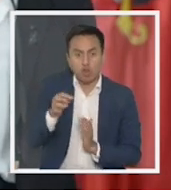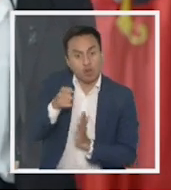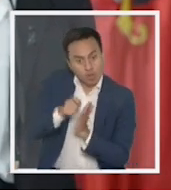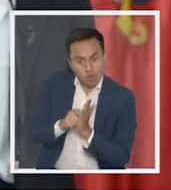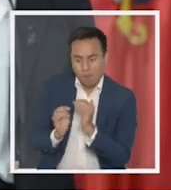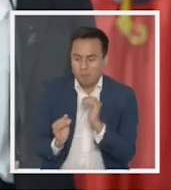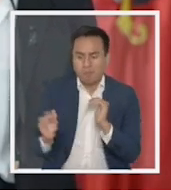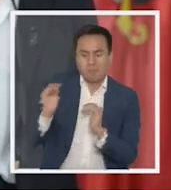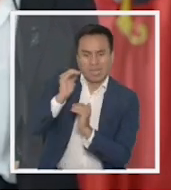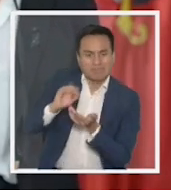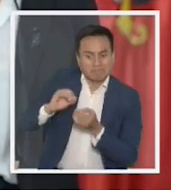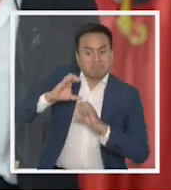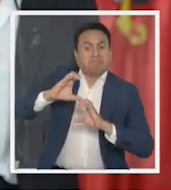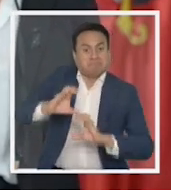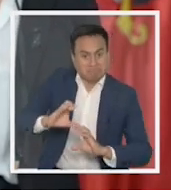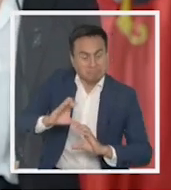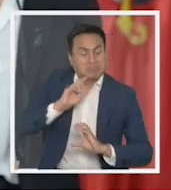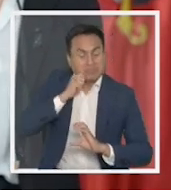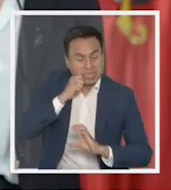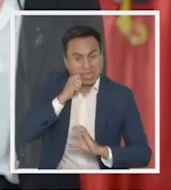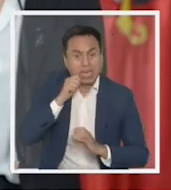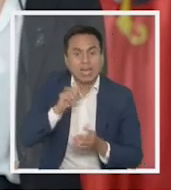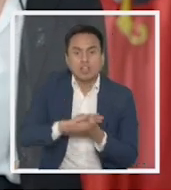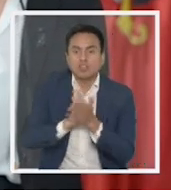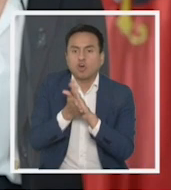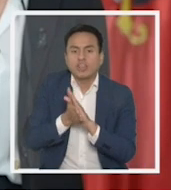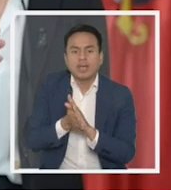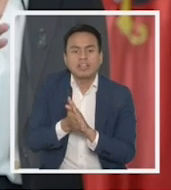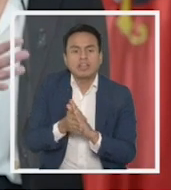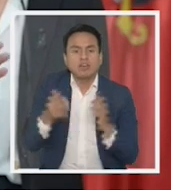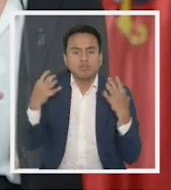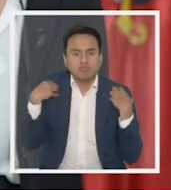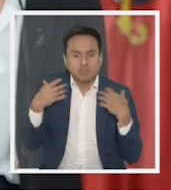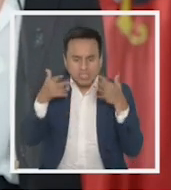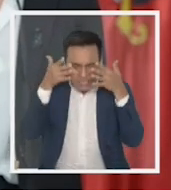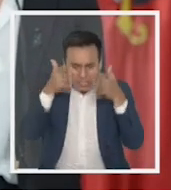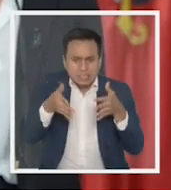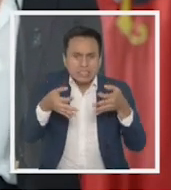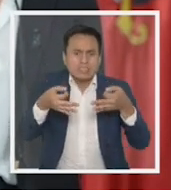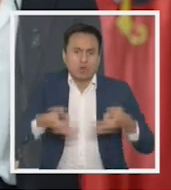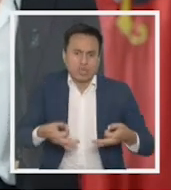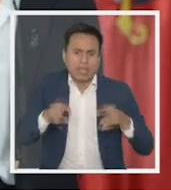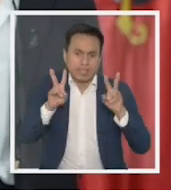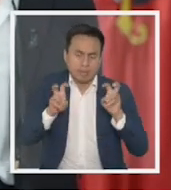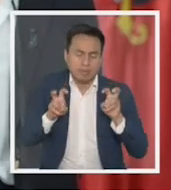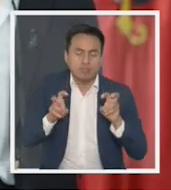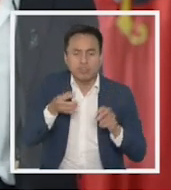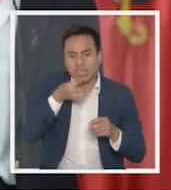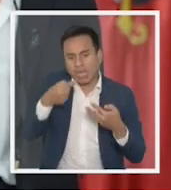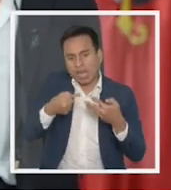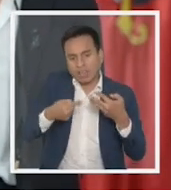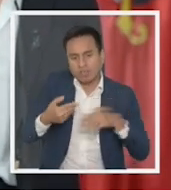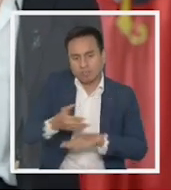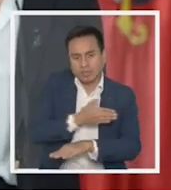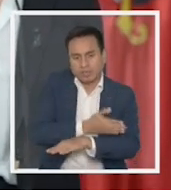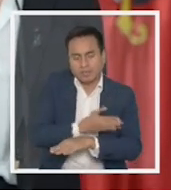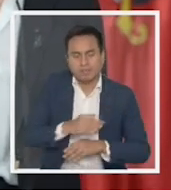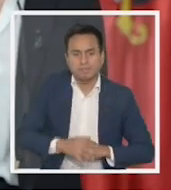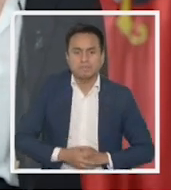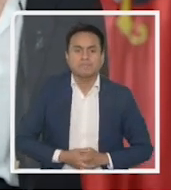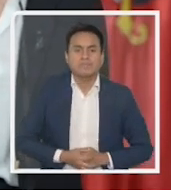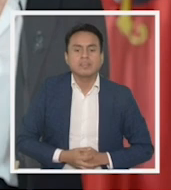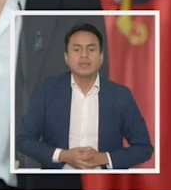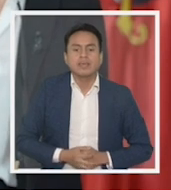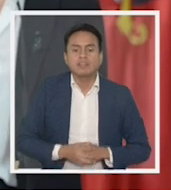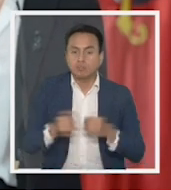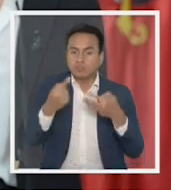funciones relativas a la seguridad a las que me he referido anteriormente. Estos son recursos